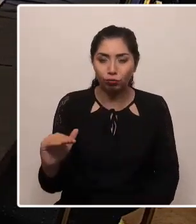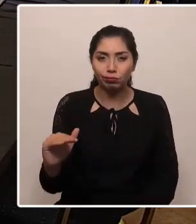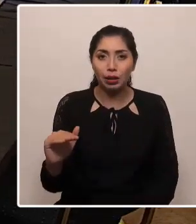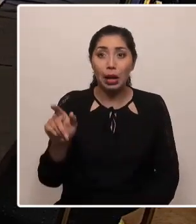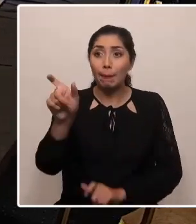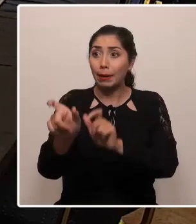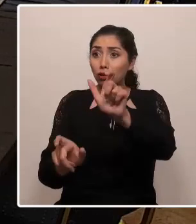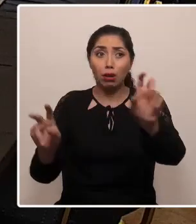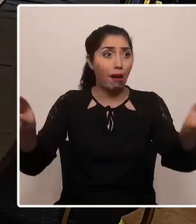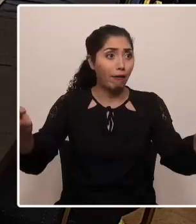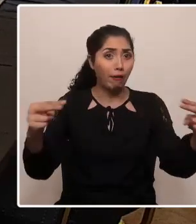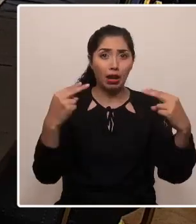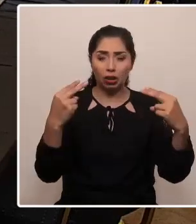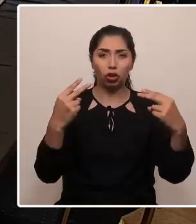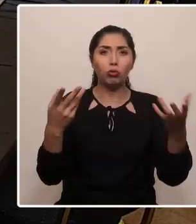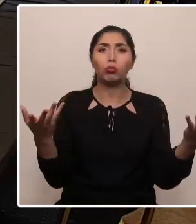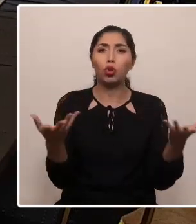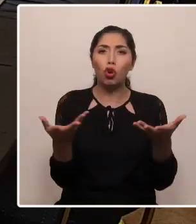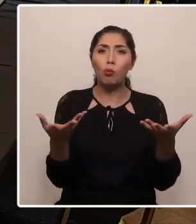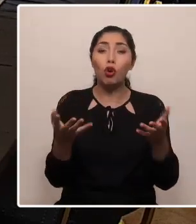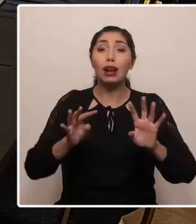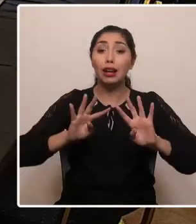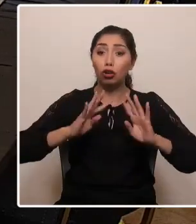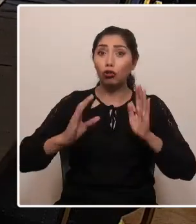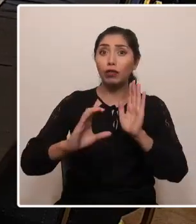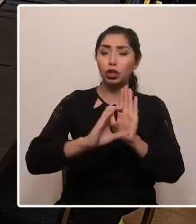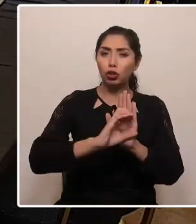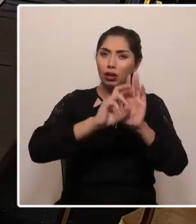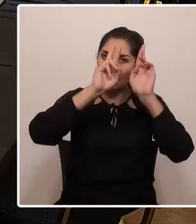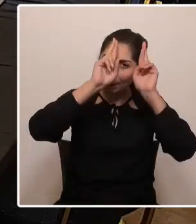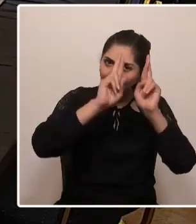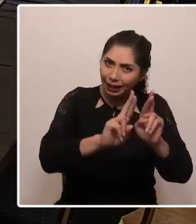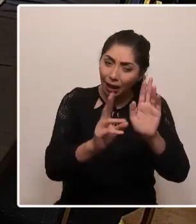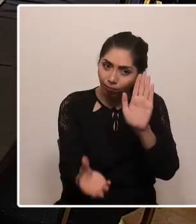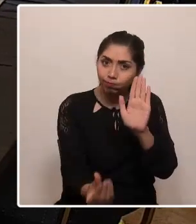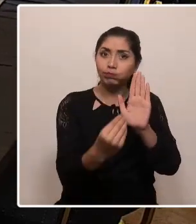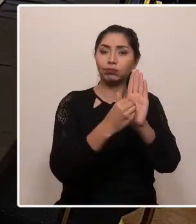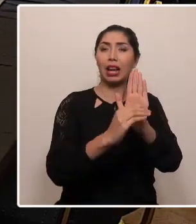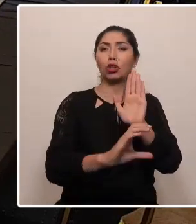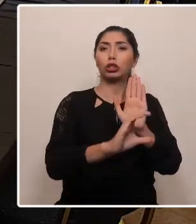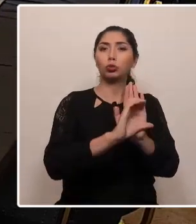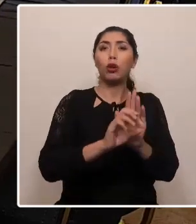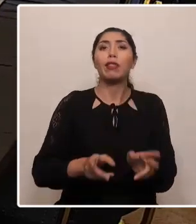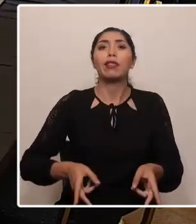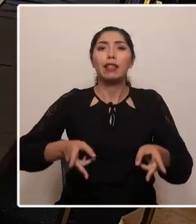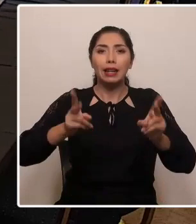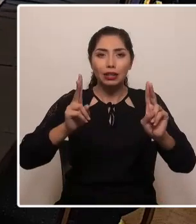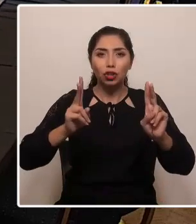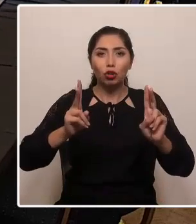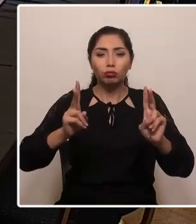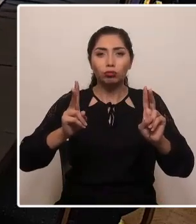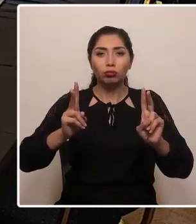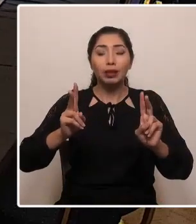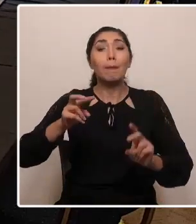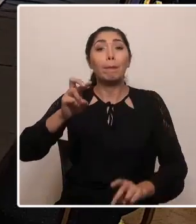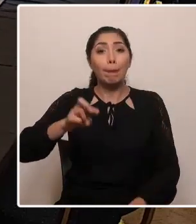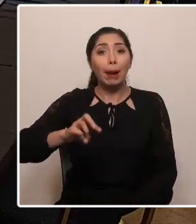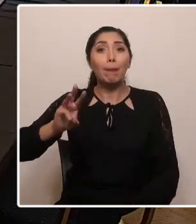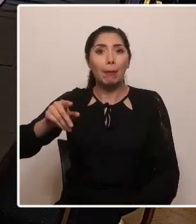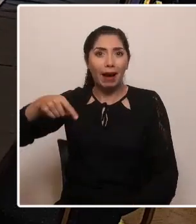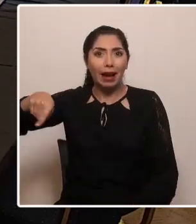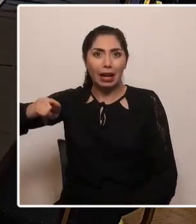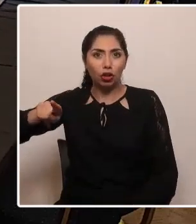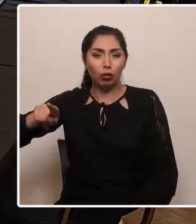atentamente de qué forma la convención respetará y plasmará en la Constitución el derecho preferente de los padres a educar a sus